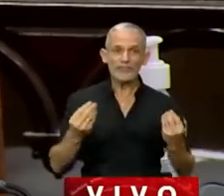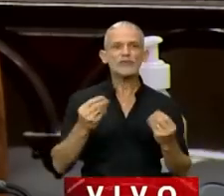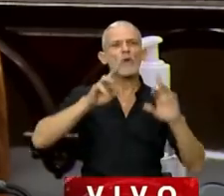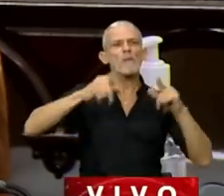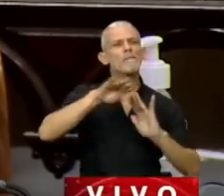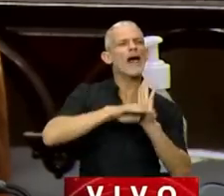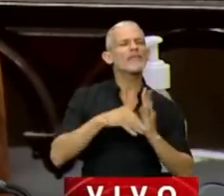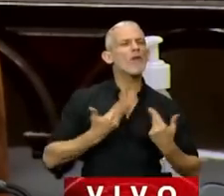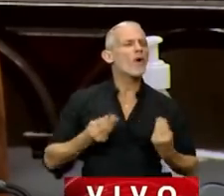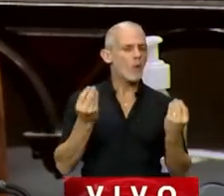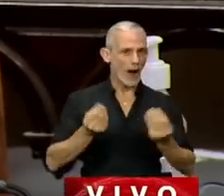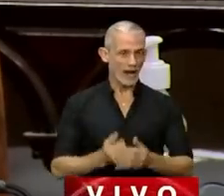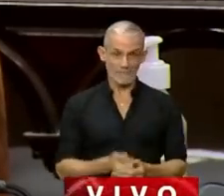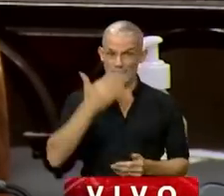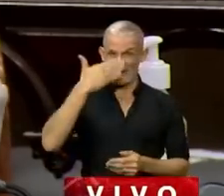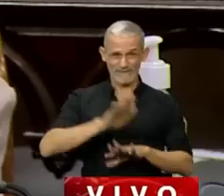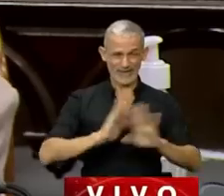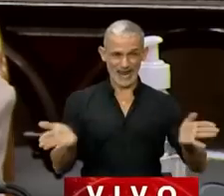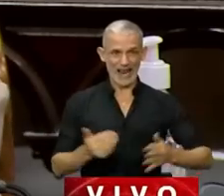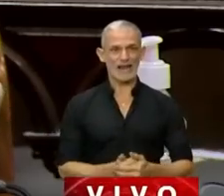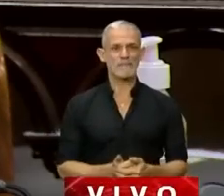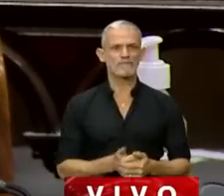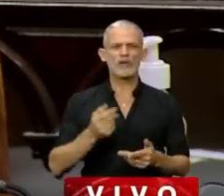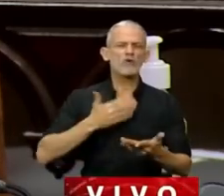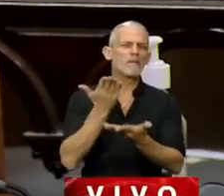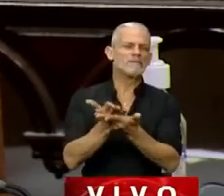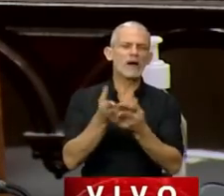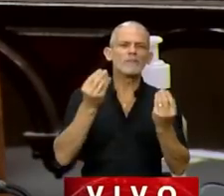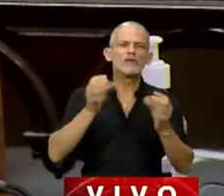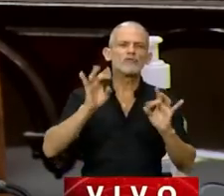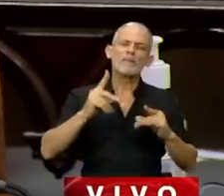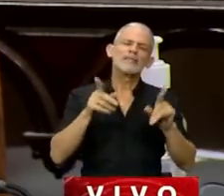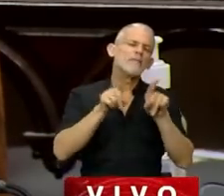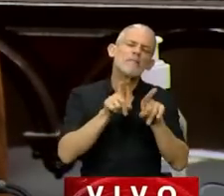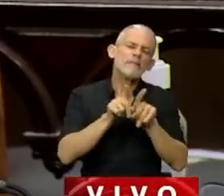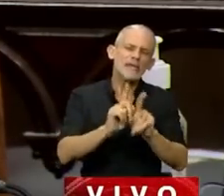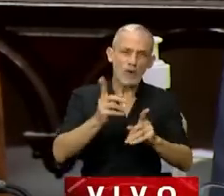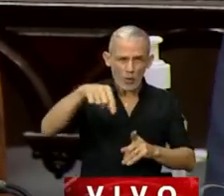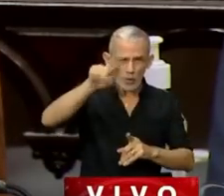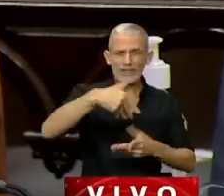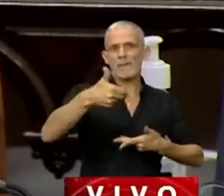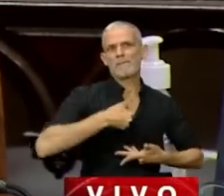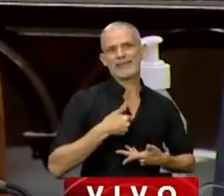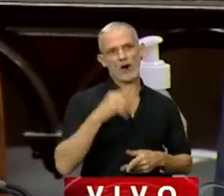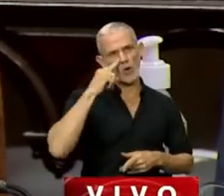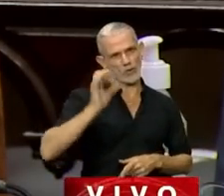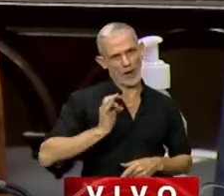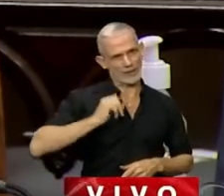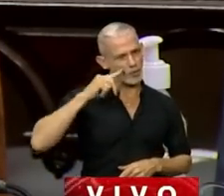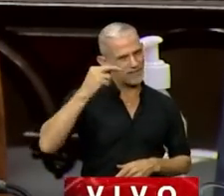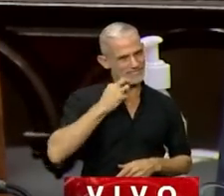es el plan de gobierno. Finalmente, no les estoy pidiendo más que lo mismo que ustedes nos pidieron en junio